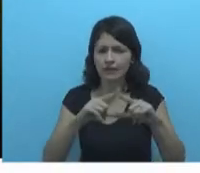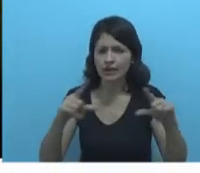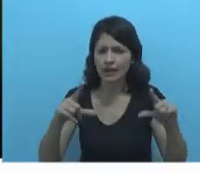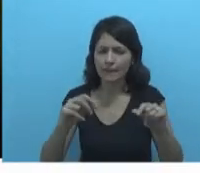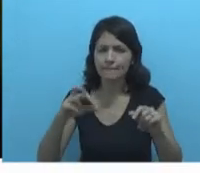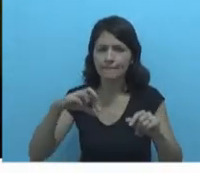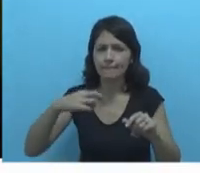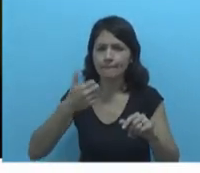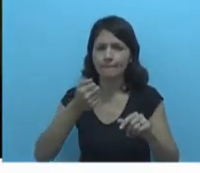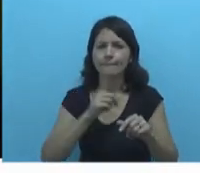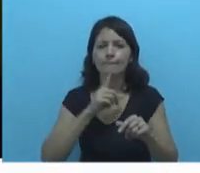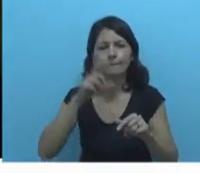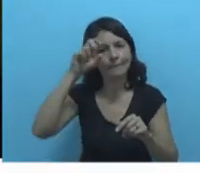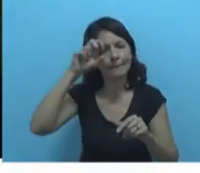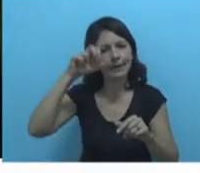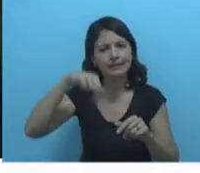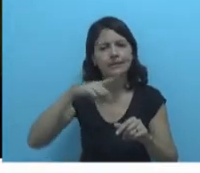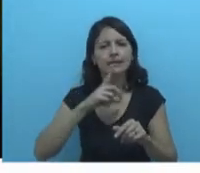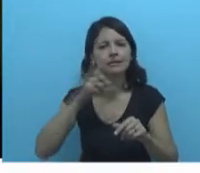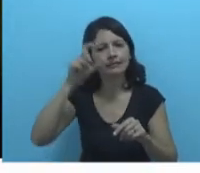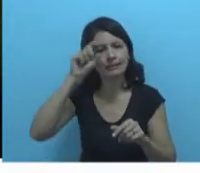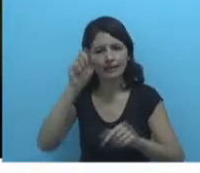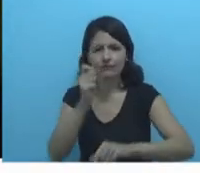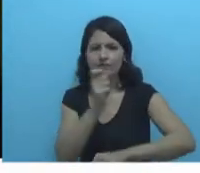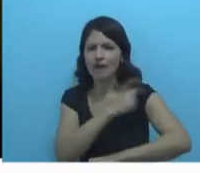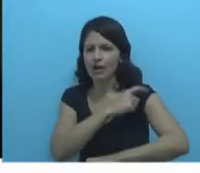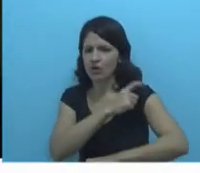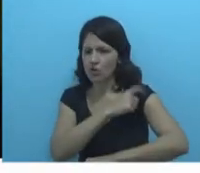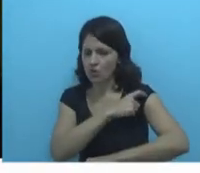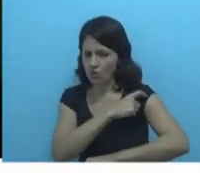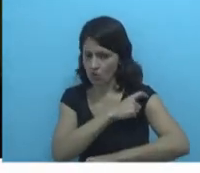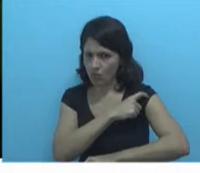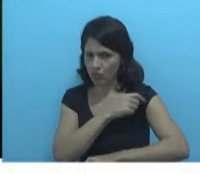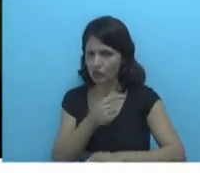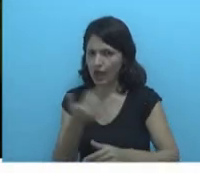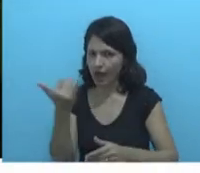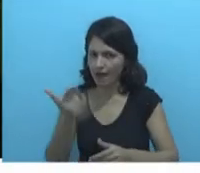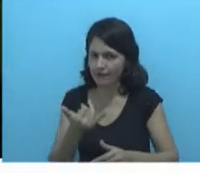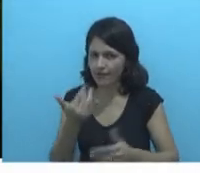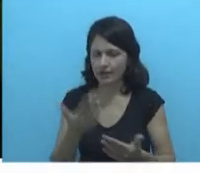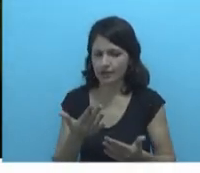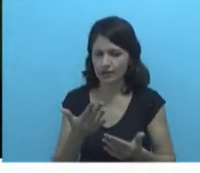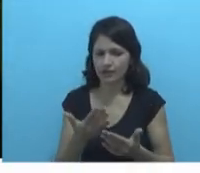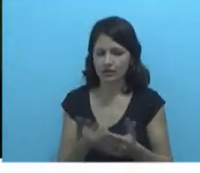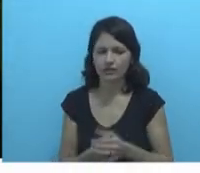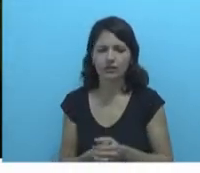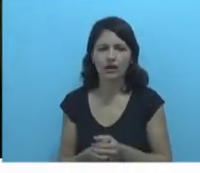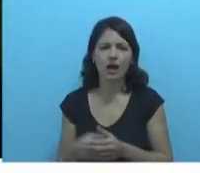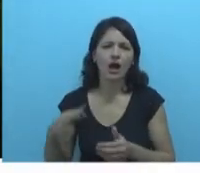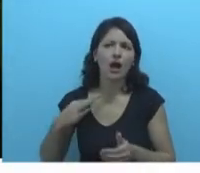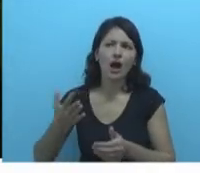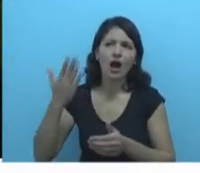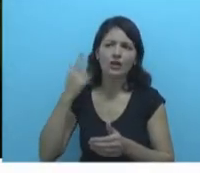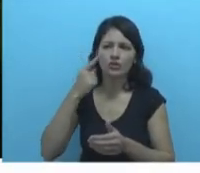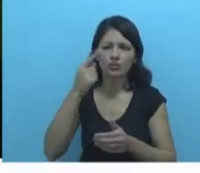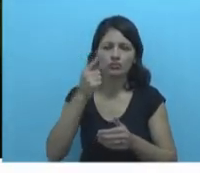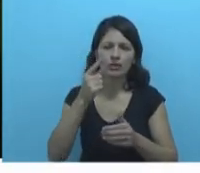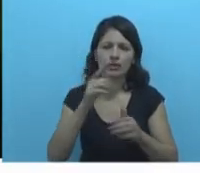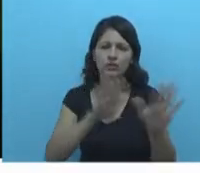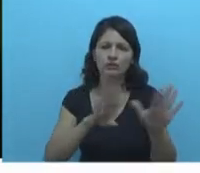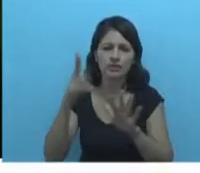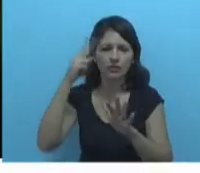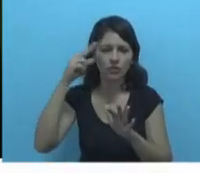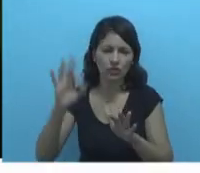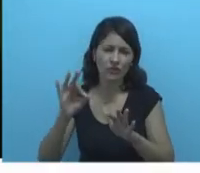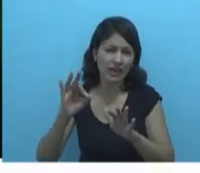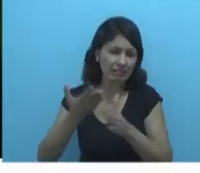de Comercio trabajó este tema cuando fue la crisis del VIH a fines de los 90, que